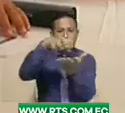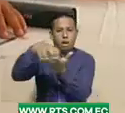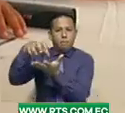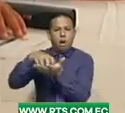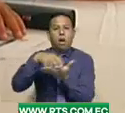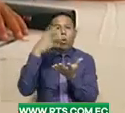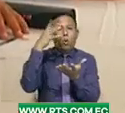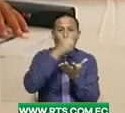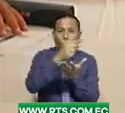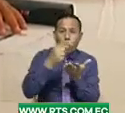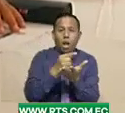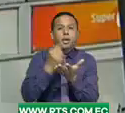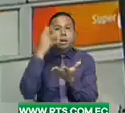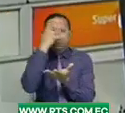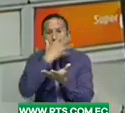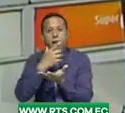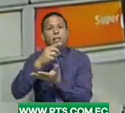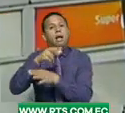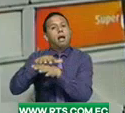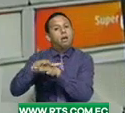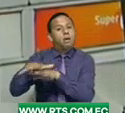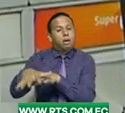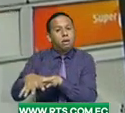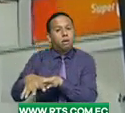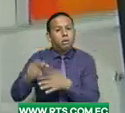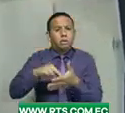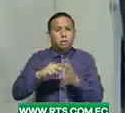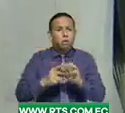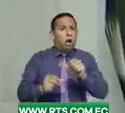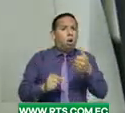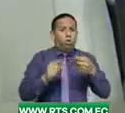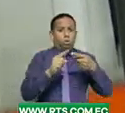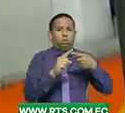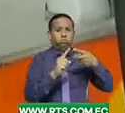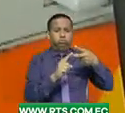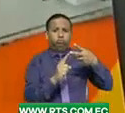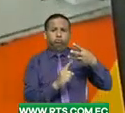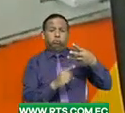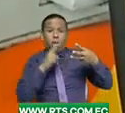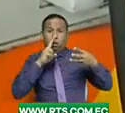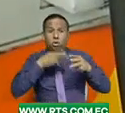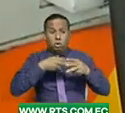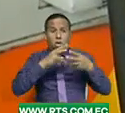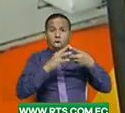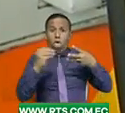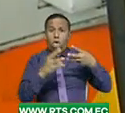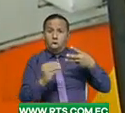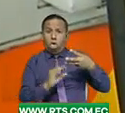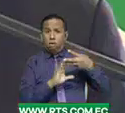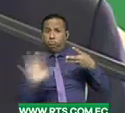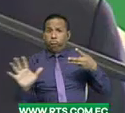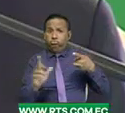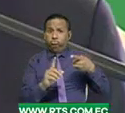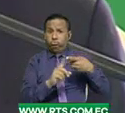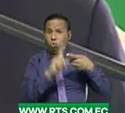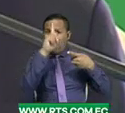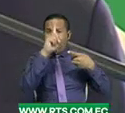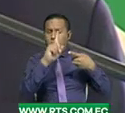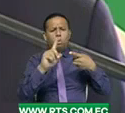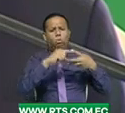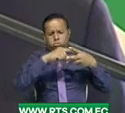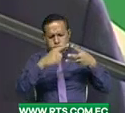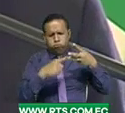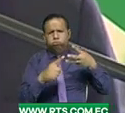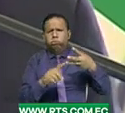Los Ríos. Pero no significa que las gasolinas Extra y Ecopaís dejen de existir. Gasolinas Extra y